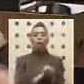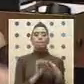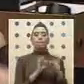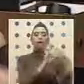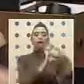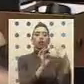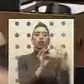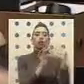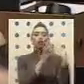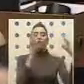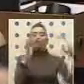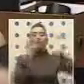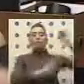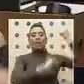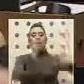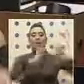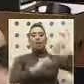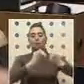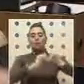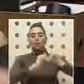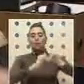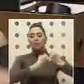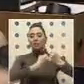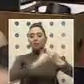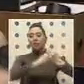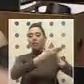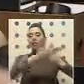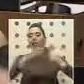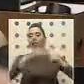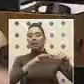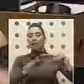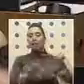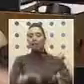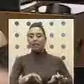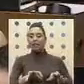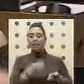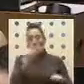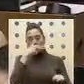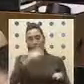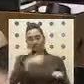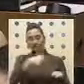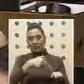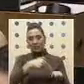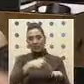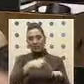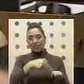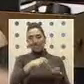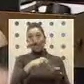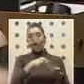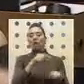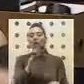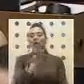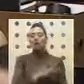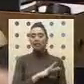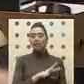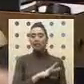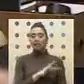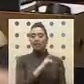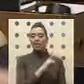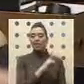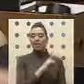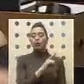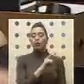el negocio de la distribución de retail, de detalle, de combustible en Chile, y que finalmente son las que ponen